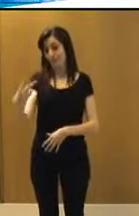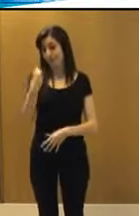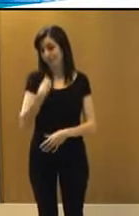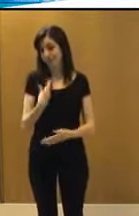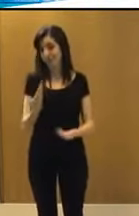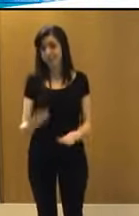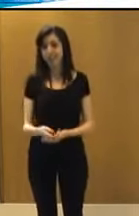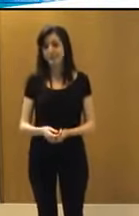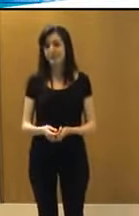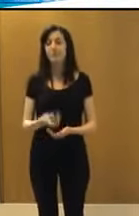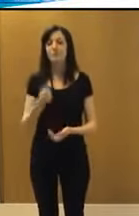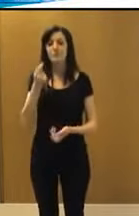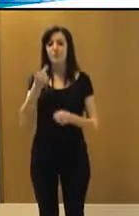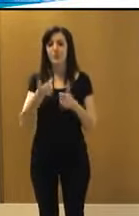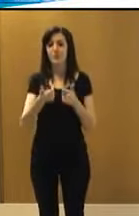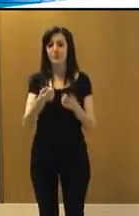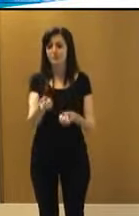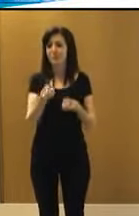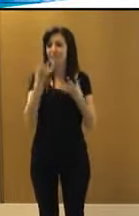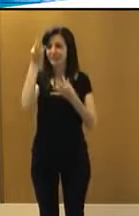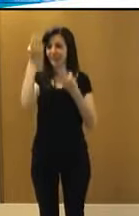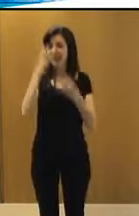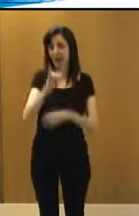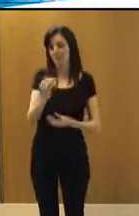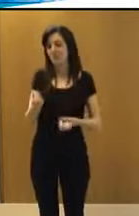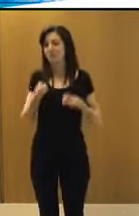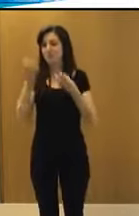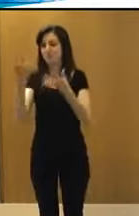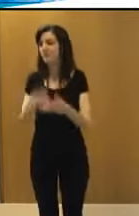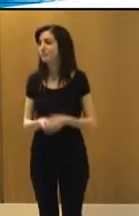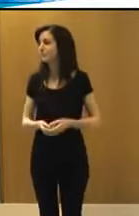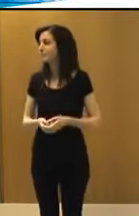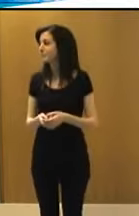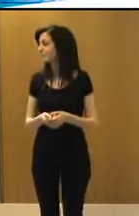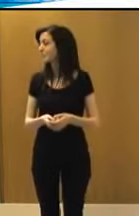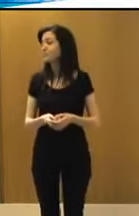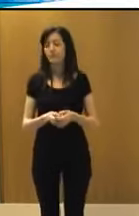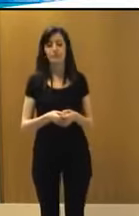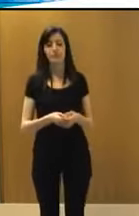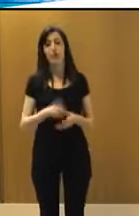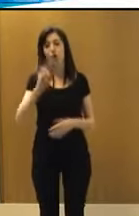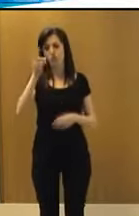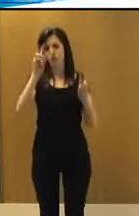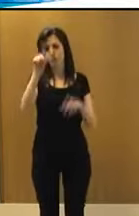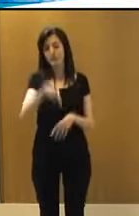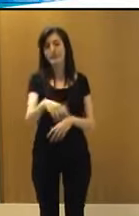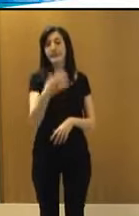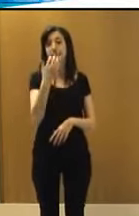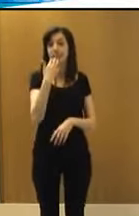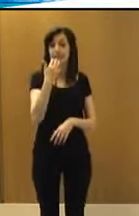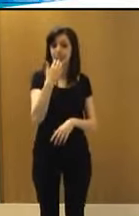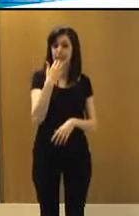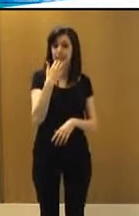salen también estos resultados. Pero bueno, iremos comunicando más resultados cuando tengamos. Y hay otro tema también, es que si